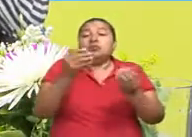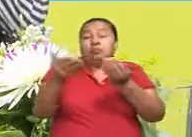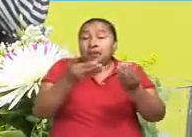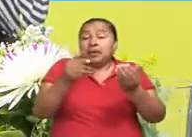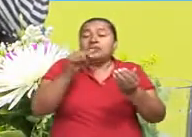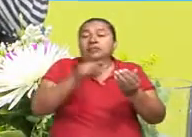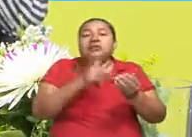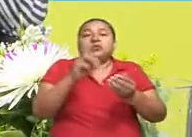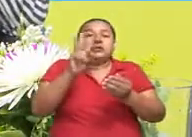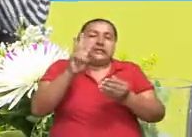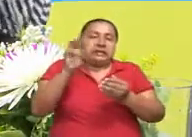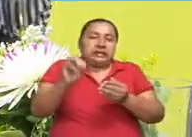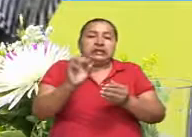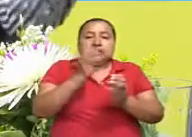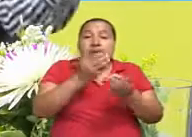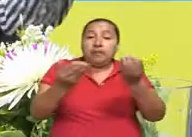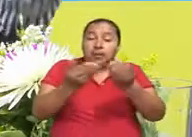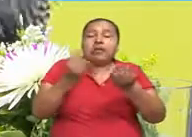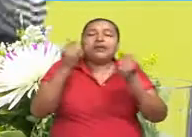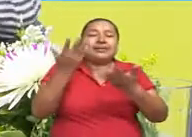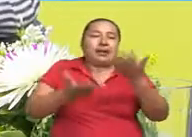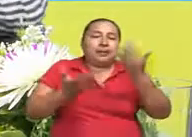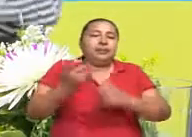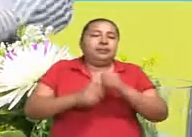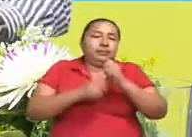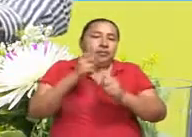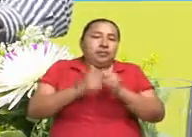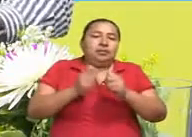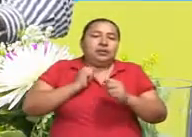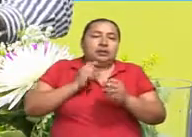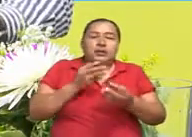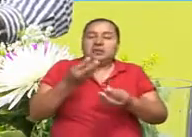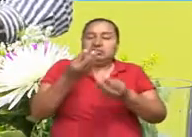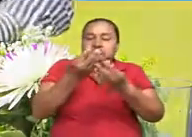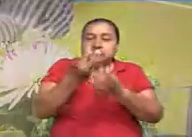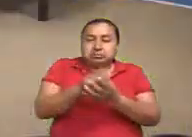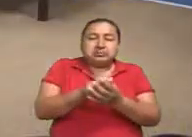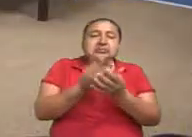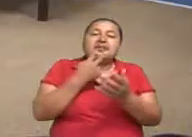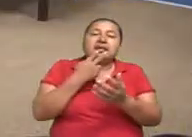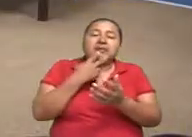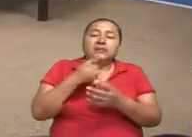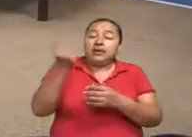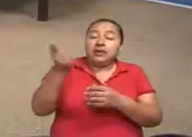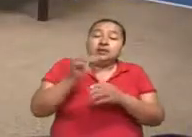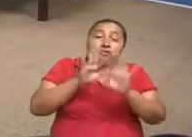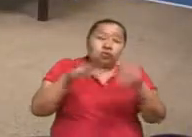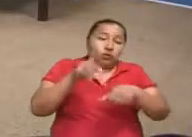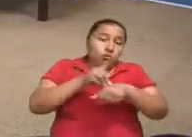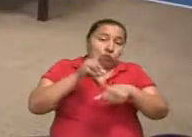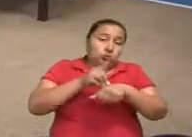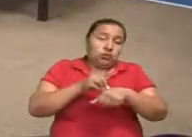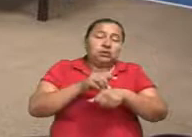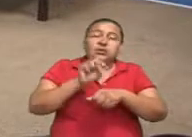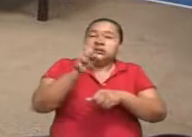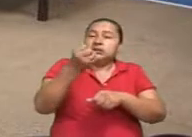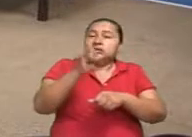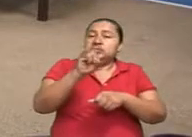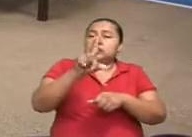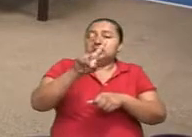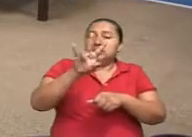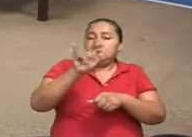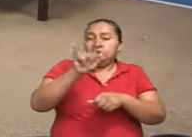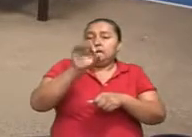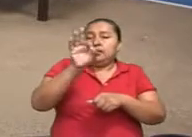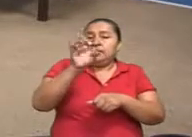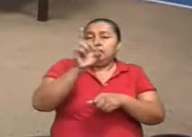la doctora Marta Mendoza, quien la tenemos aquí, procedente del Centro de Salud Silvia Ferrufino, y con